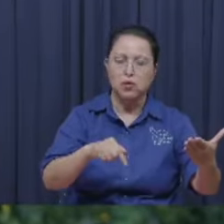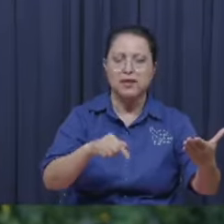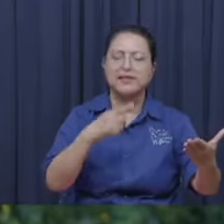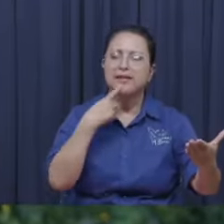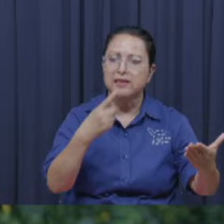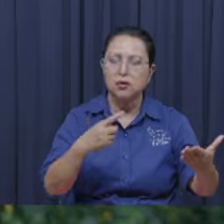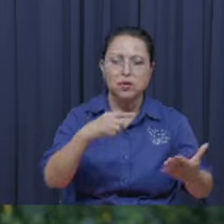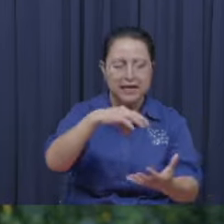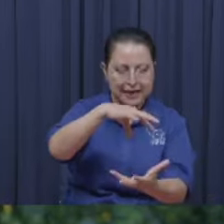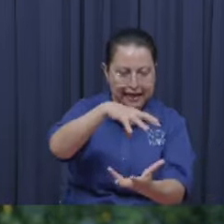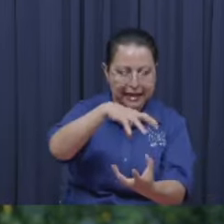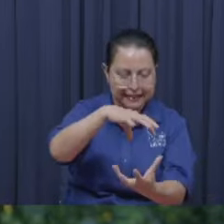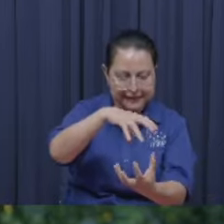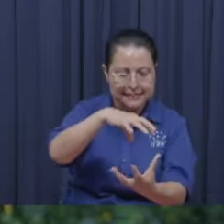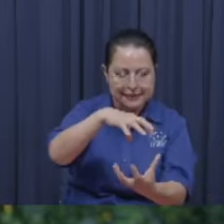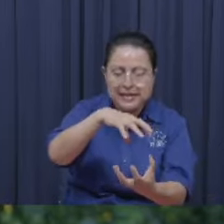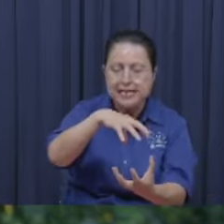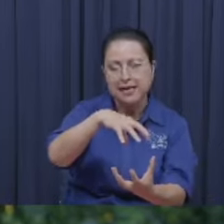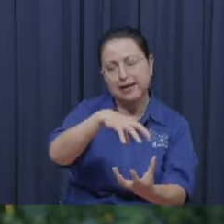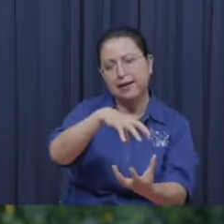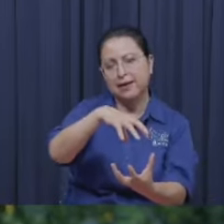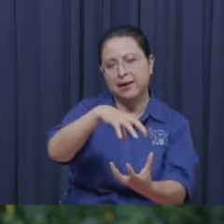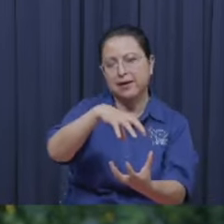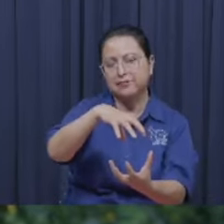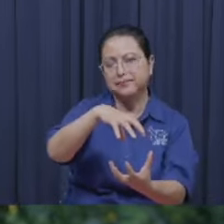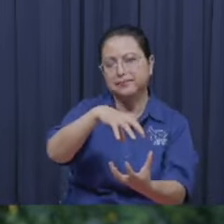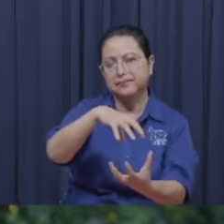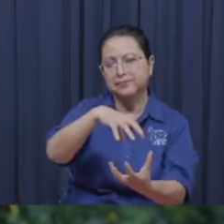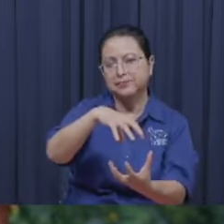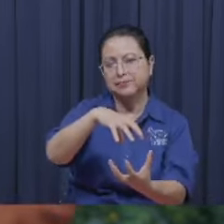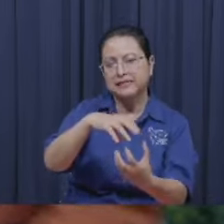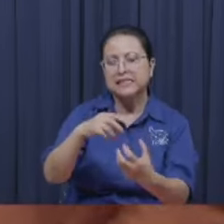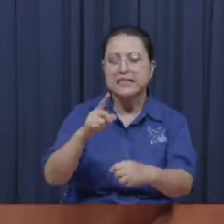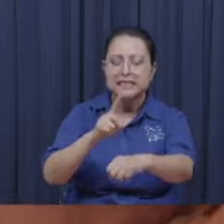tierra jamás lo ha vivido la humanidad.